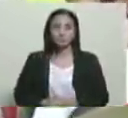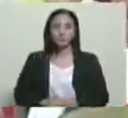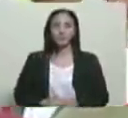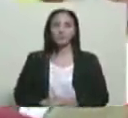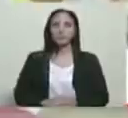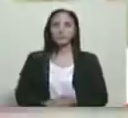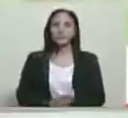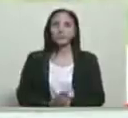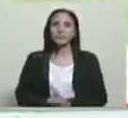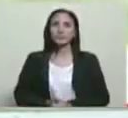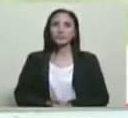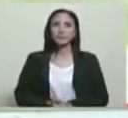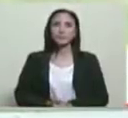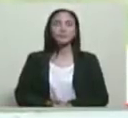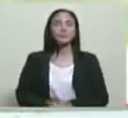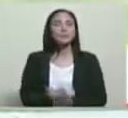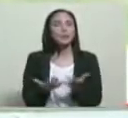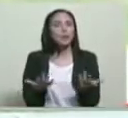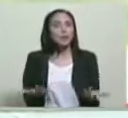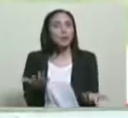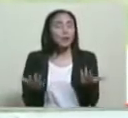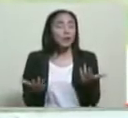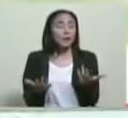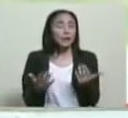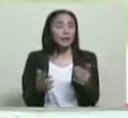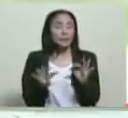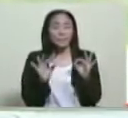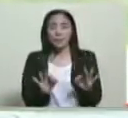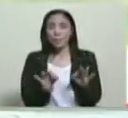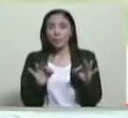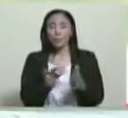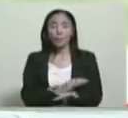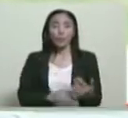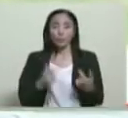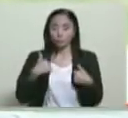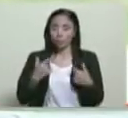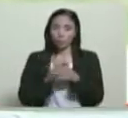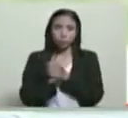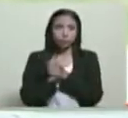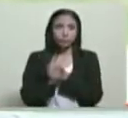Ahora, como siempre digo, con las dos manos,